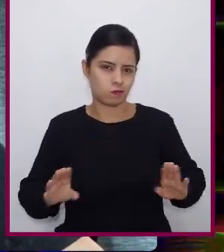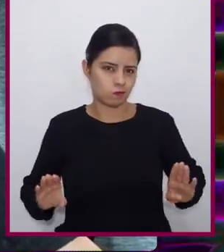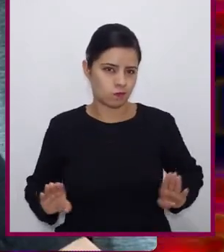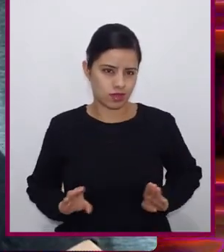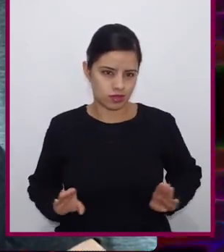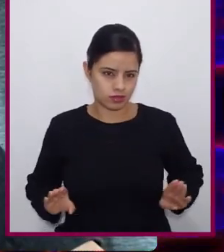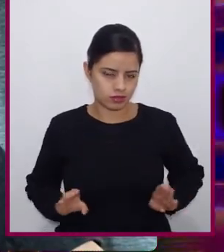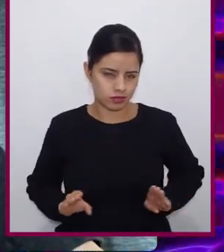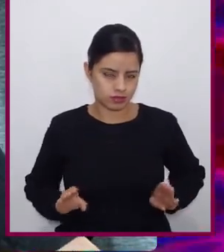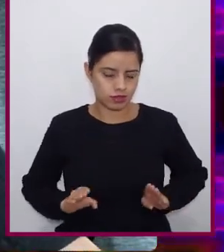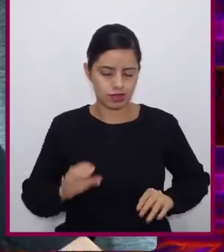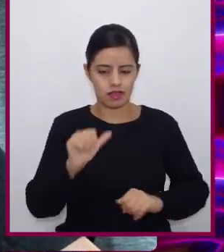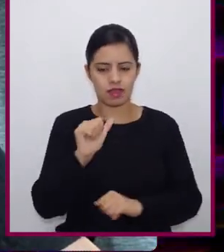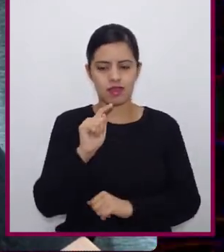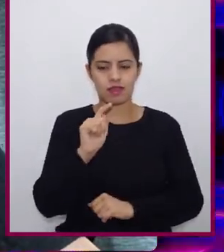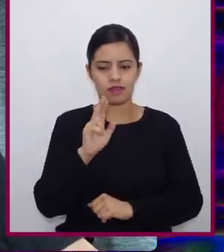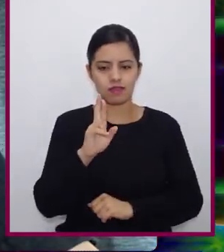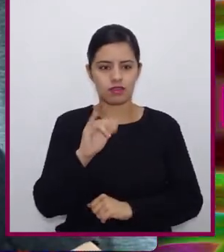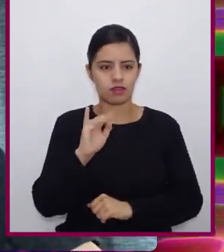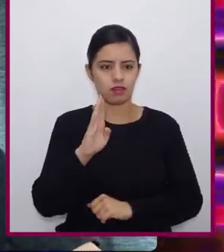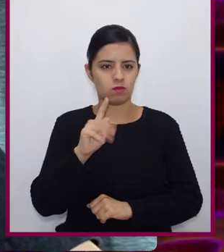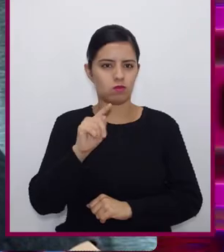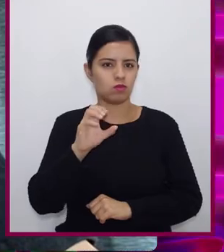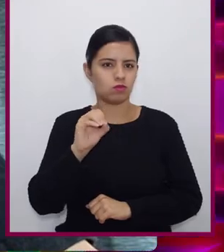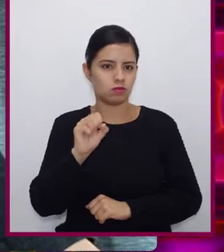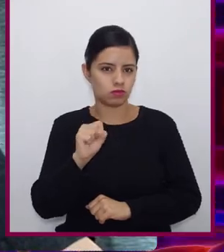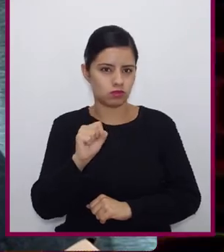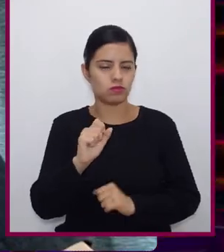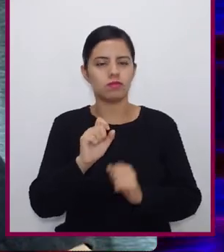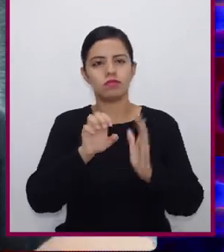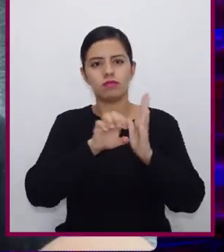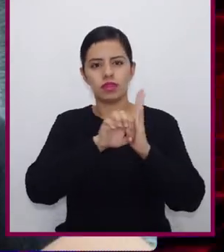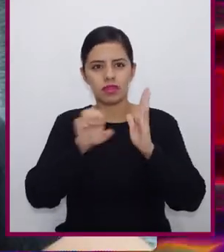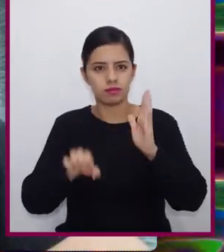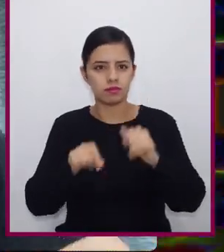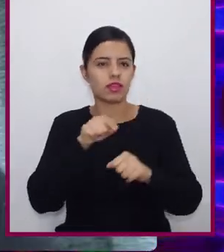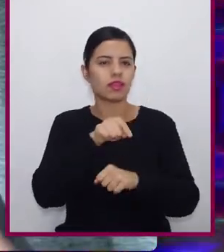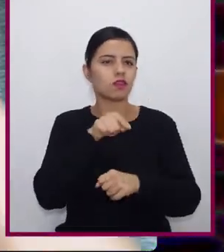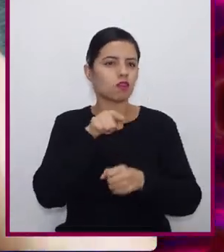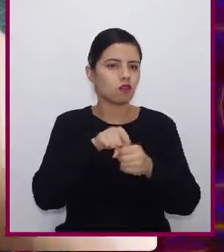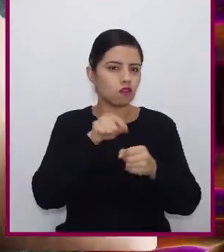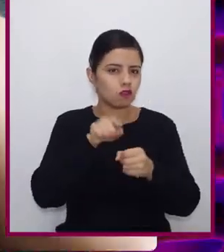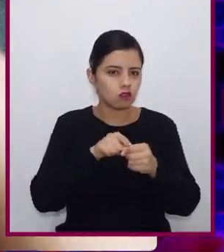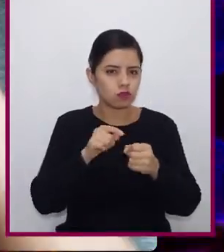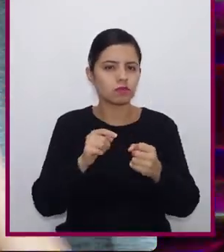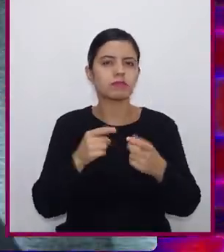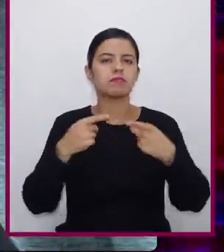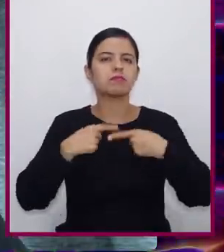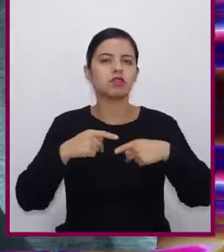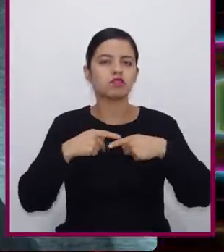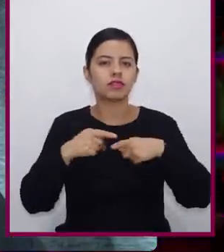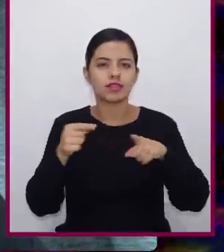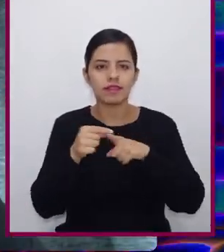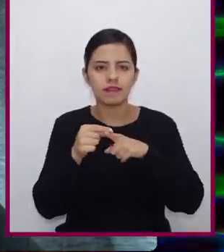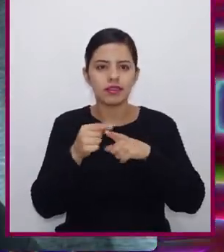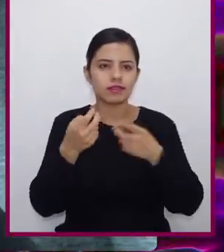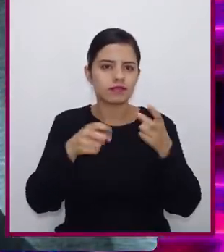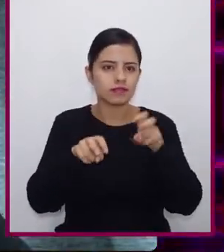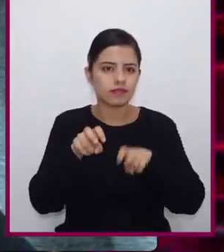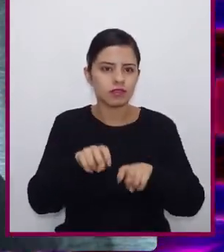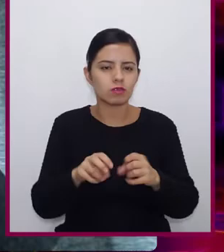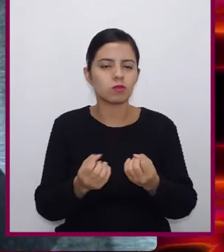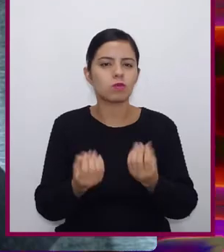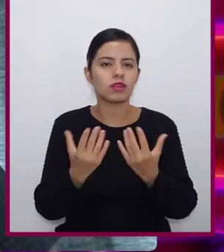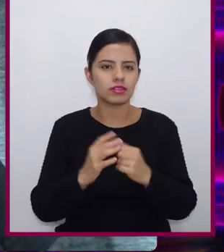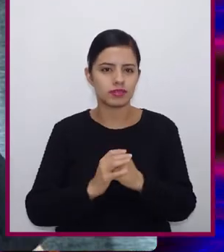estos son los atributos, por ejemplo, el color o el número de pasajeros. También hay algo que se llaman los